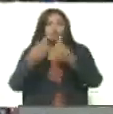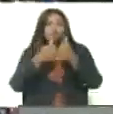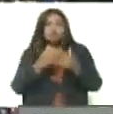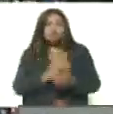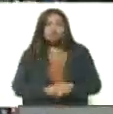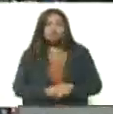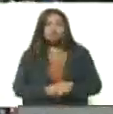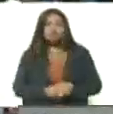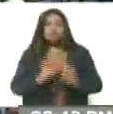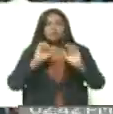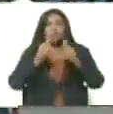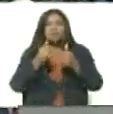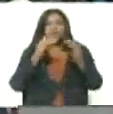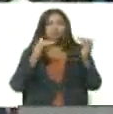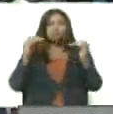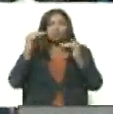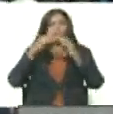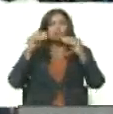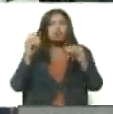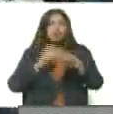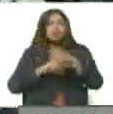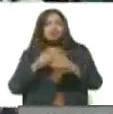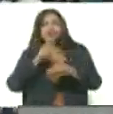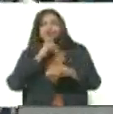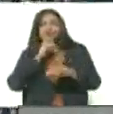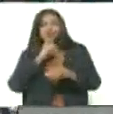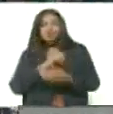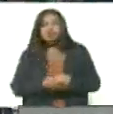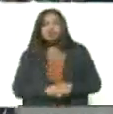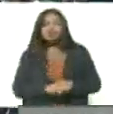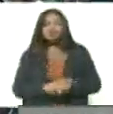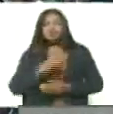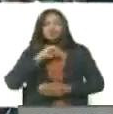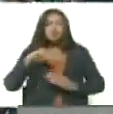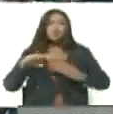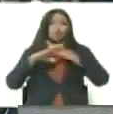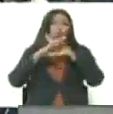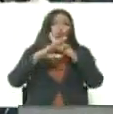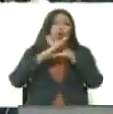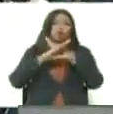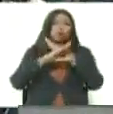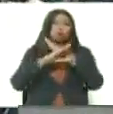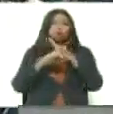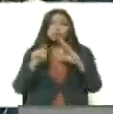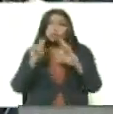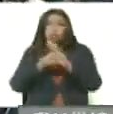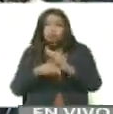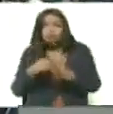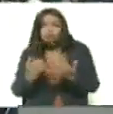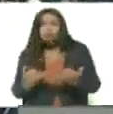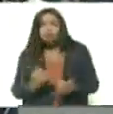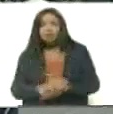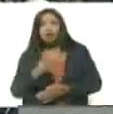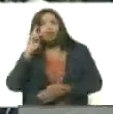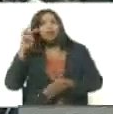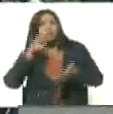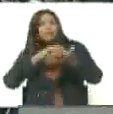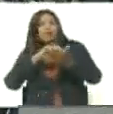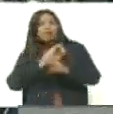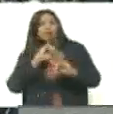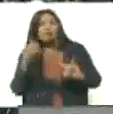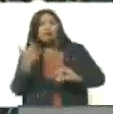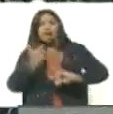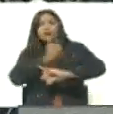y empezamos a superar los tiempos difíciles del bloqueo y las sanciones, al ver que Miranda ya ha